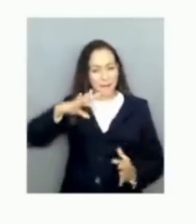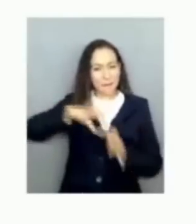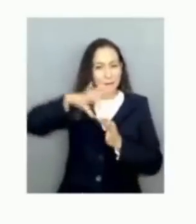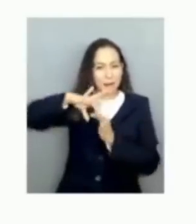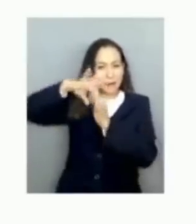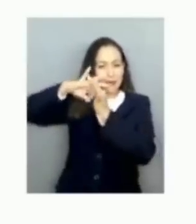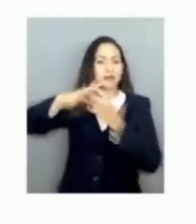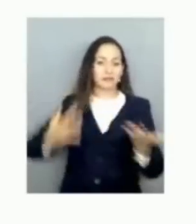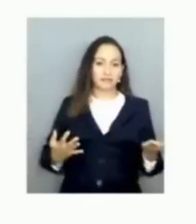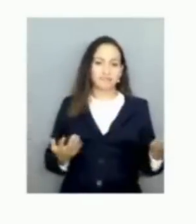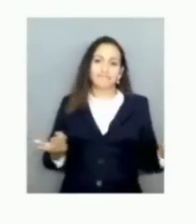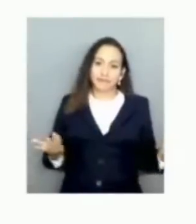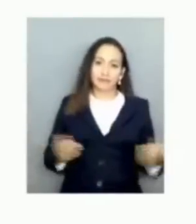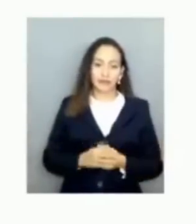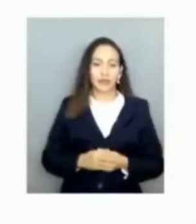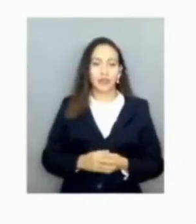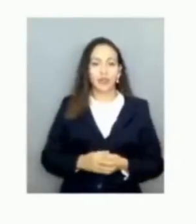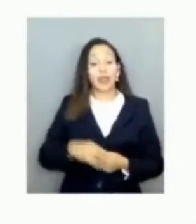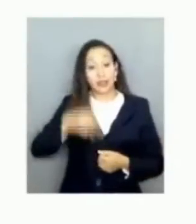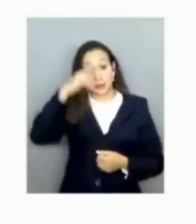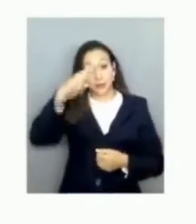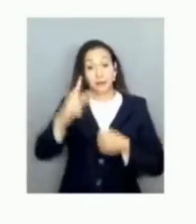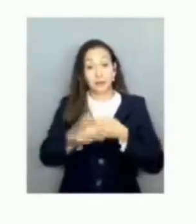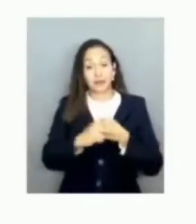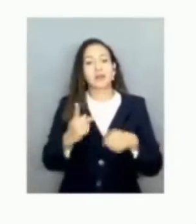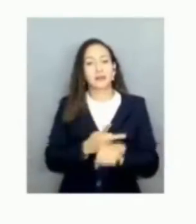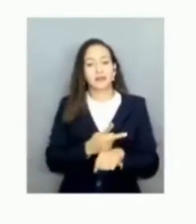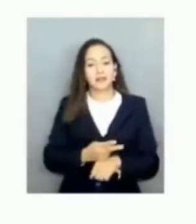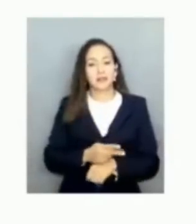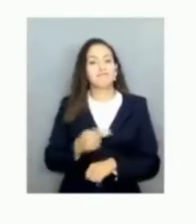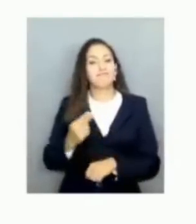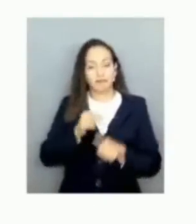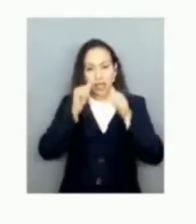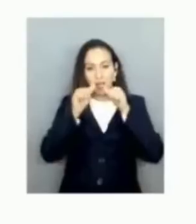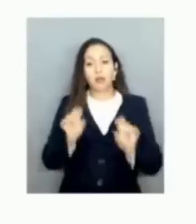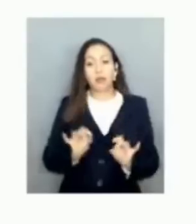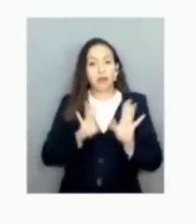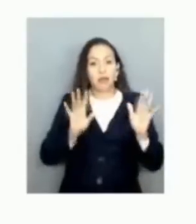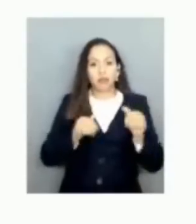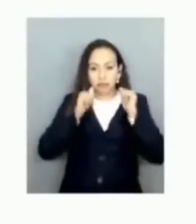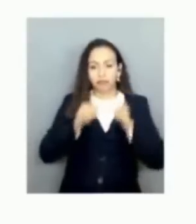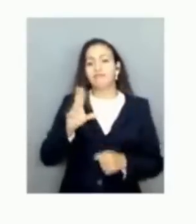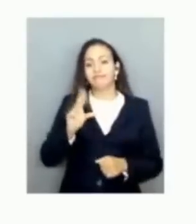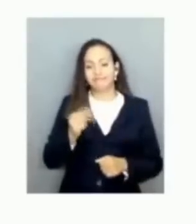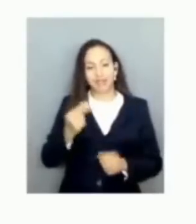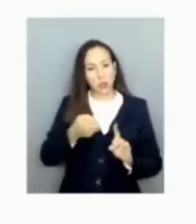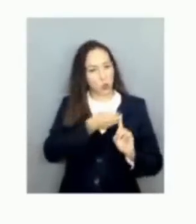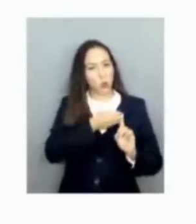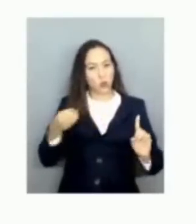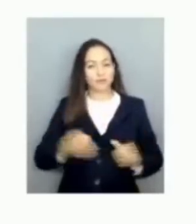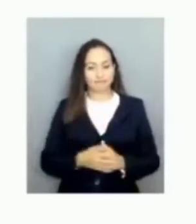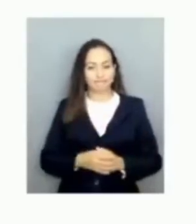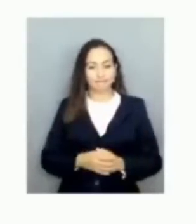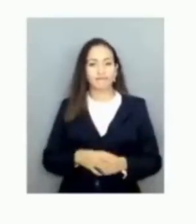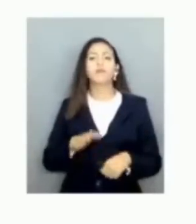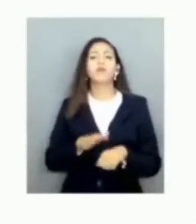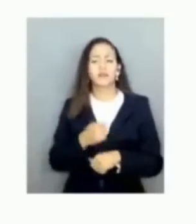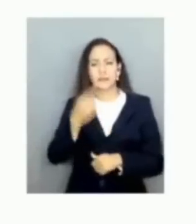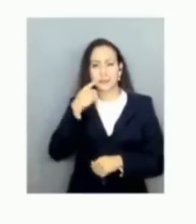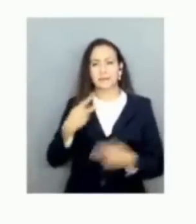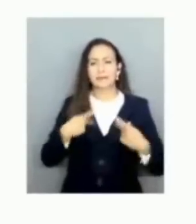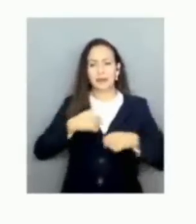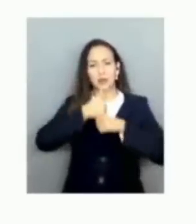los invito a que abran la puerta al diálogo de la reforma judicial.